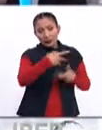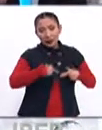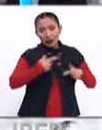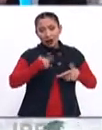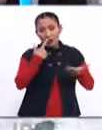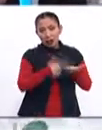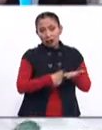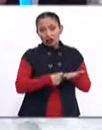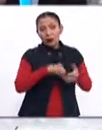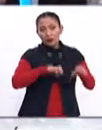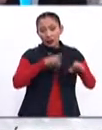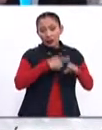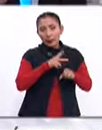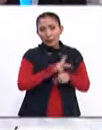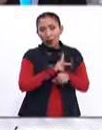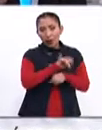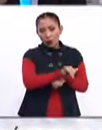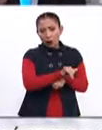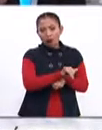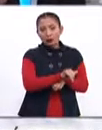personal diplomático paraguayo